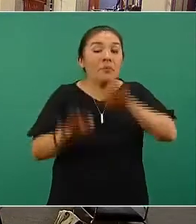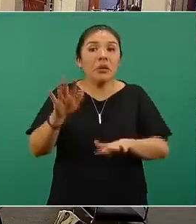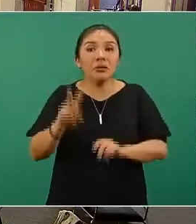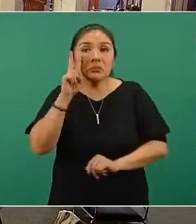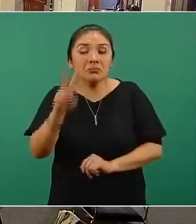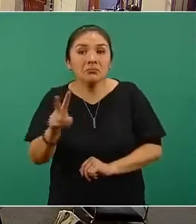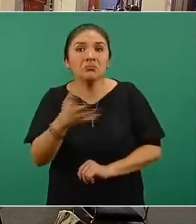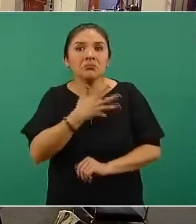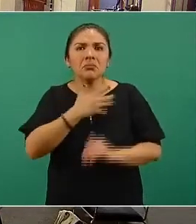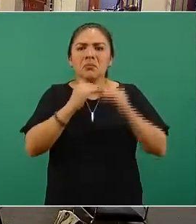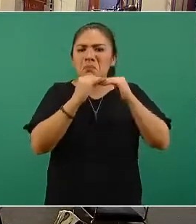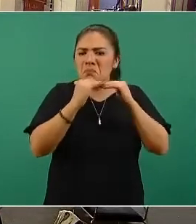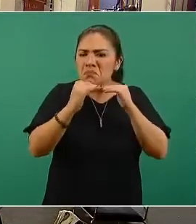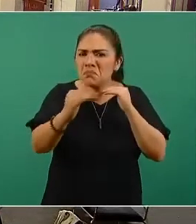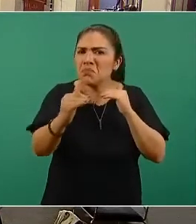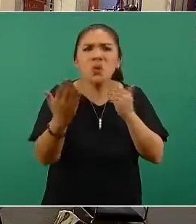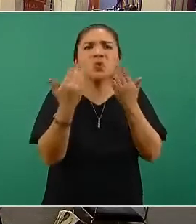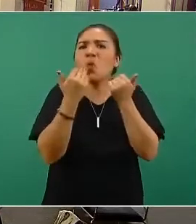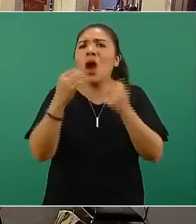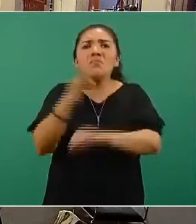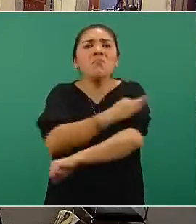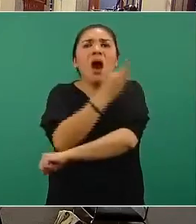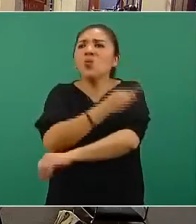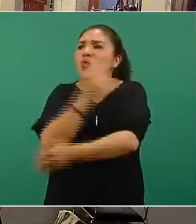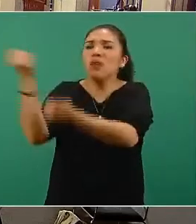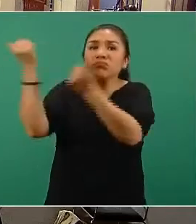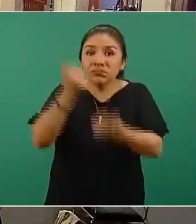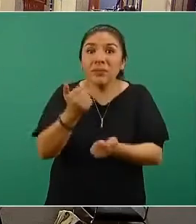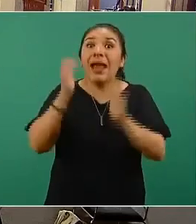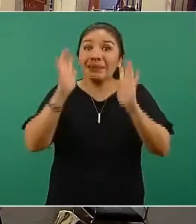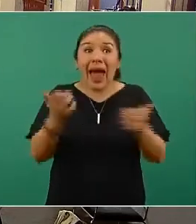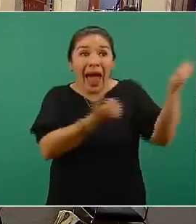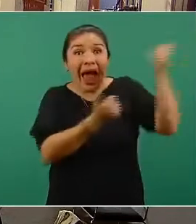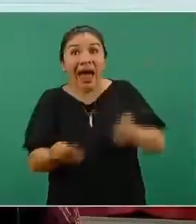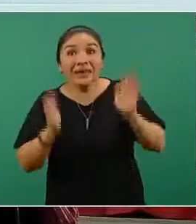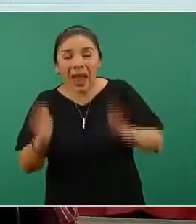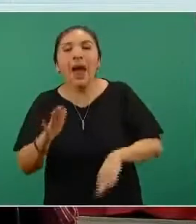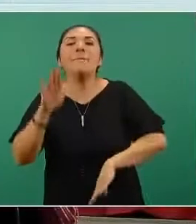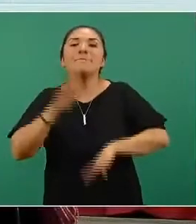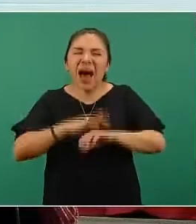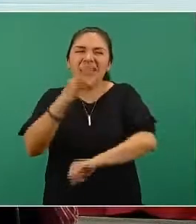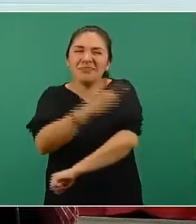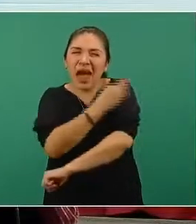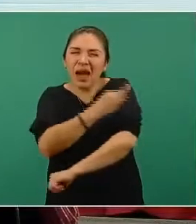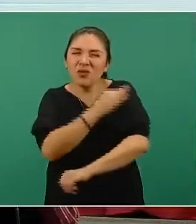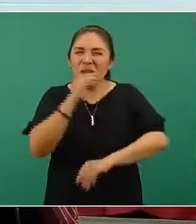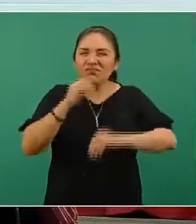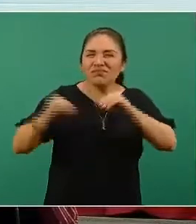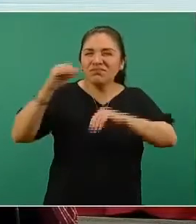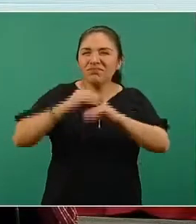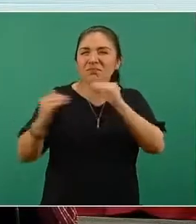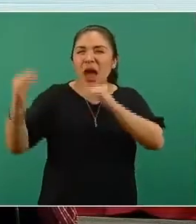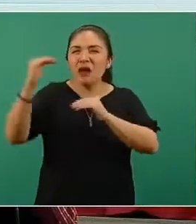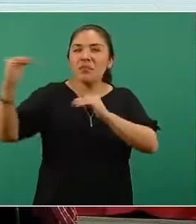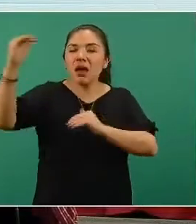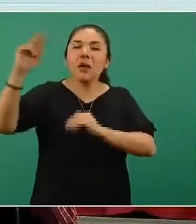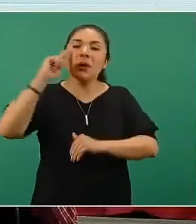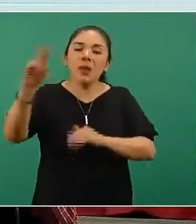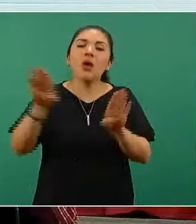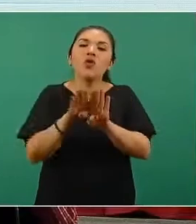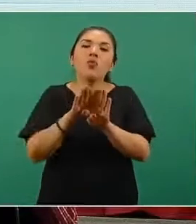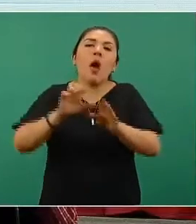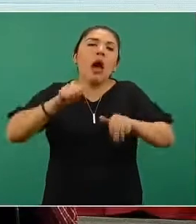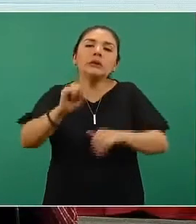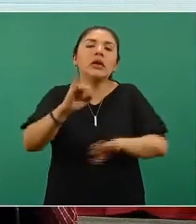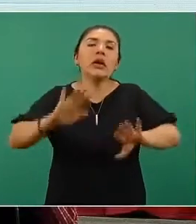donde se estabiliza porque no hay vacunas, llegan vacunas, se incrementa, y de esa forma vamos a ir viendo las curvas